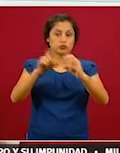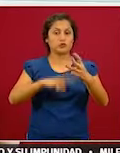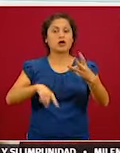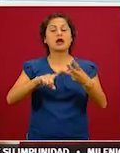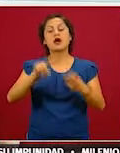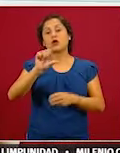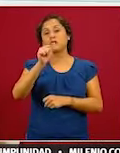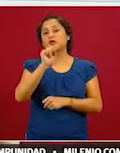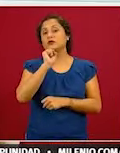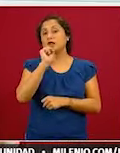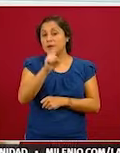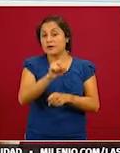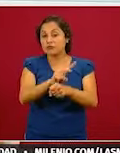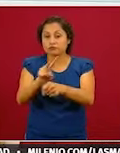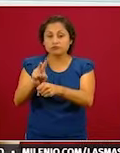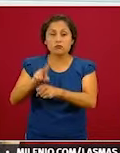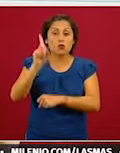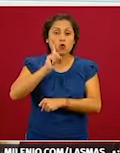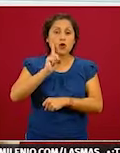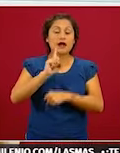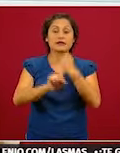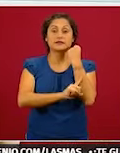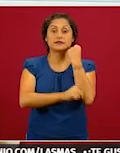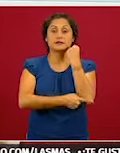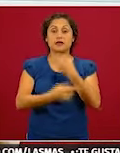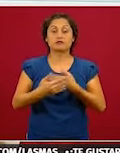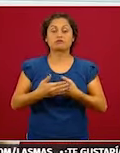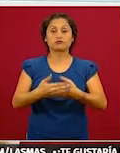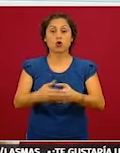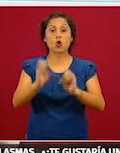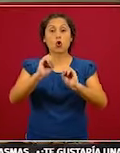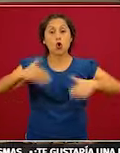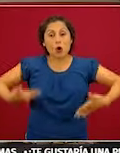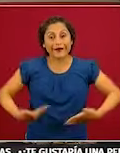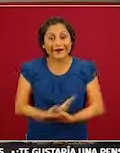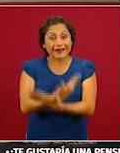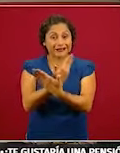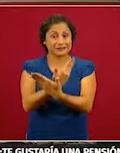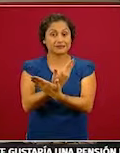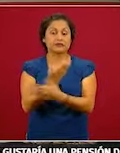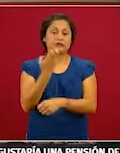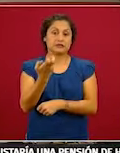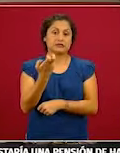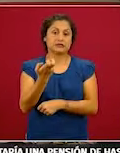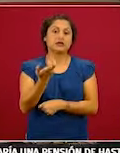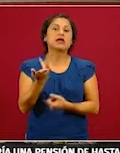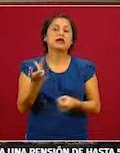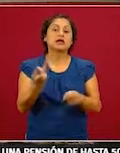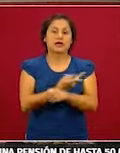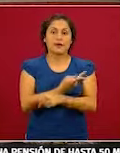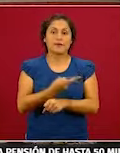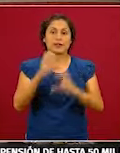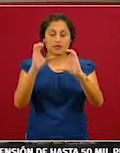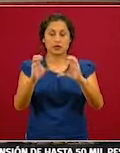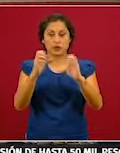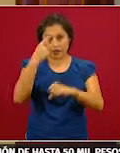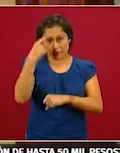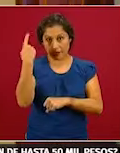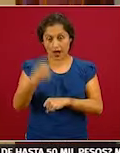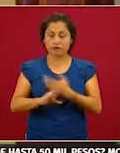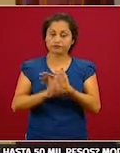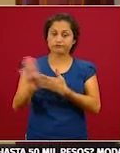análisis hacia las mujeres embarazadas, puérperas y cómo estas están teniendo en su momento las afectaciones por COVID. Entonces el día